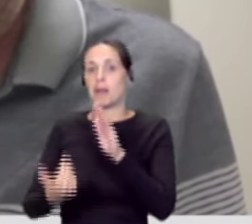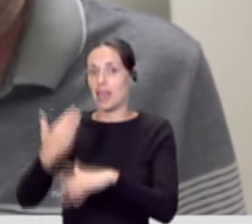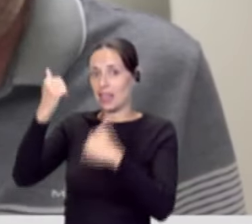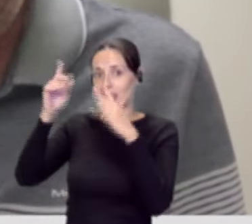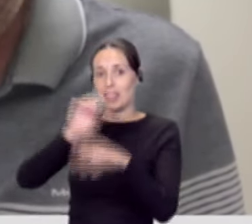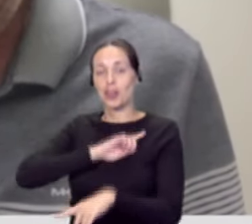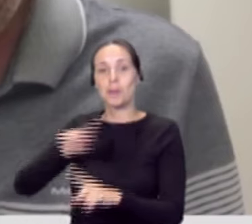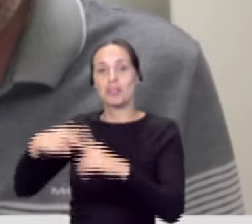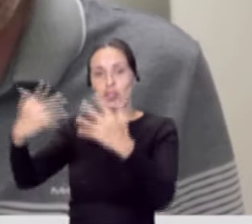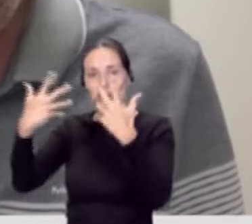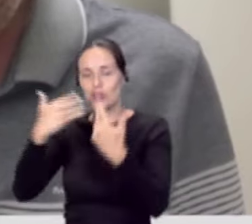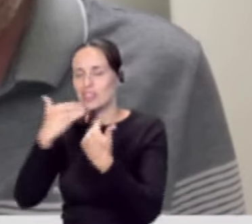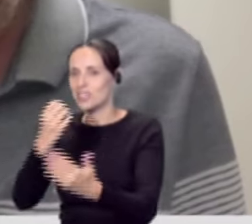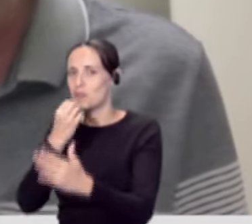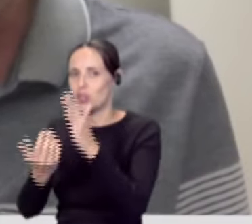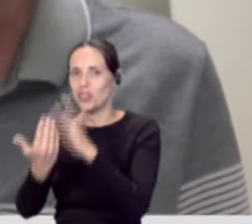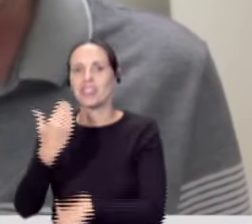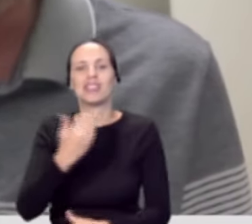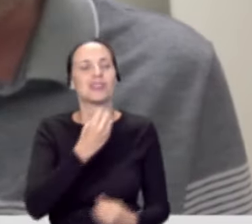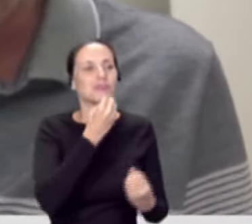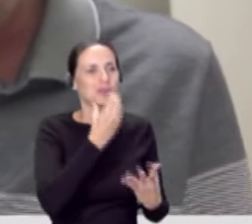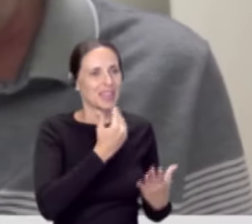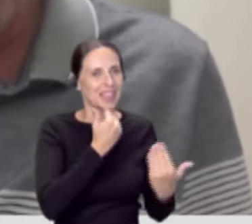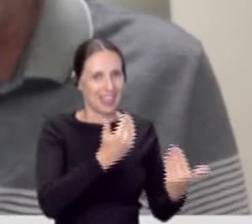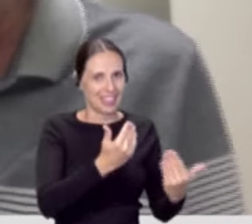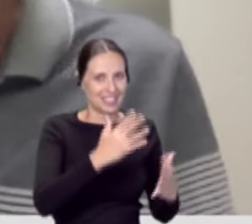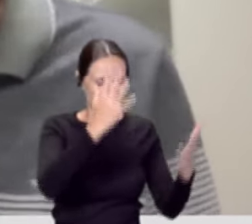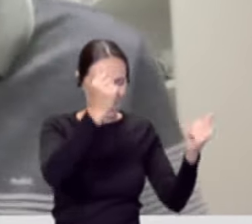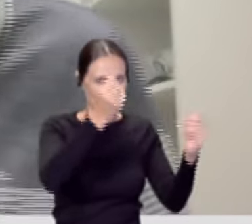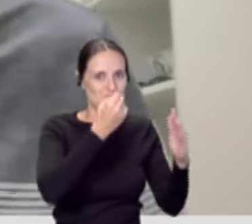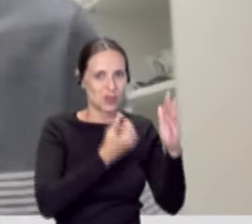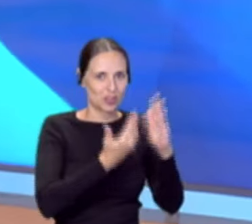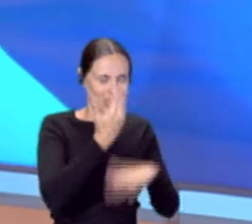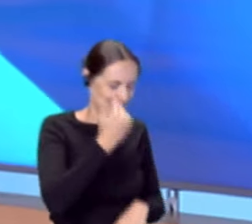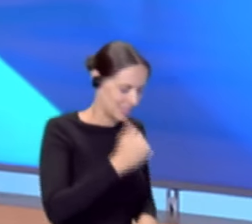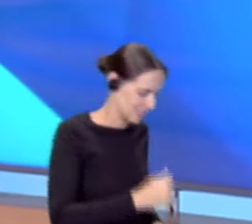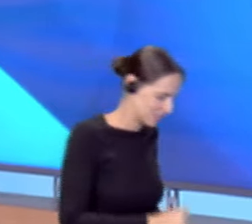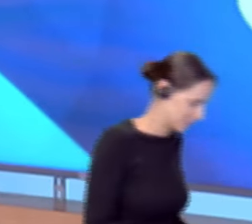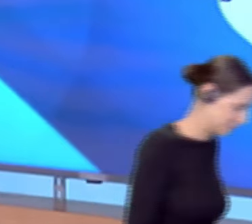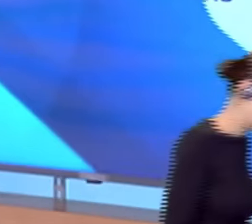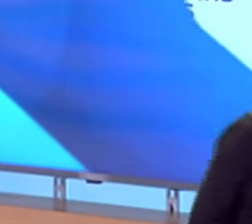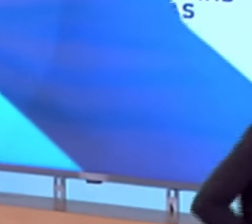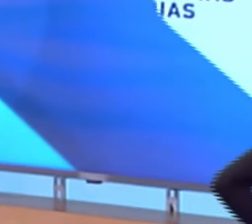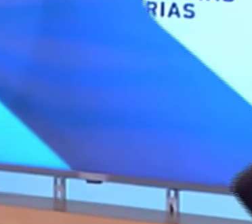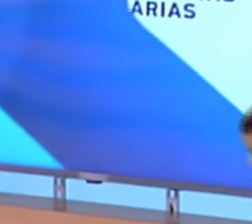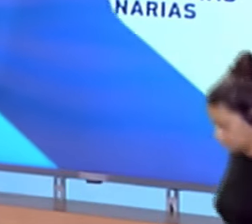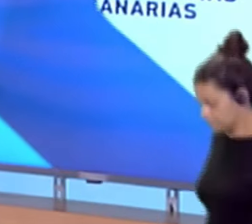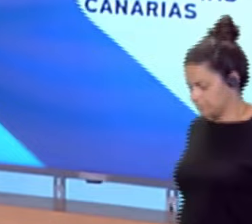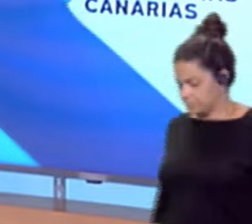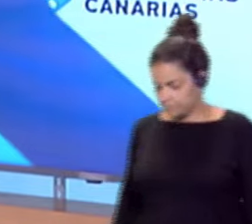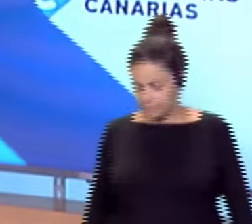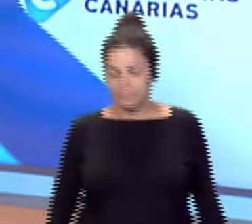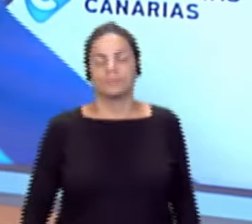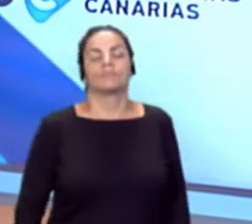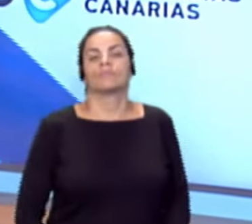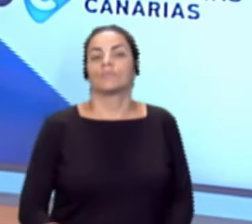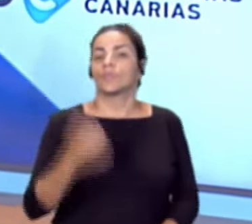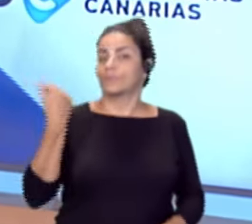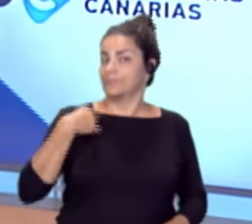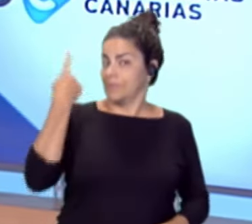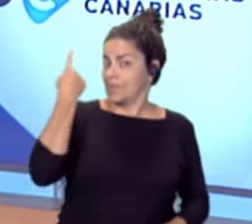recomendación y esos consejos. Gracias, buenos días. Muy bien, por tanto, gracias. Dios, buenos días. Bueno, pues ya saben, ese cambio de hora que está